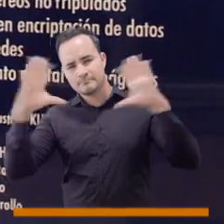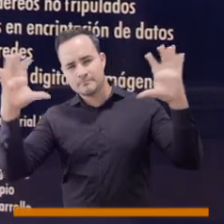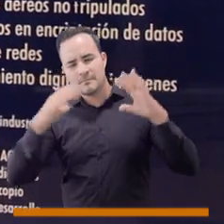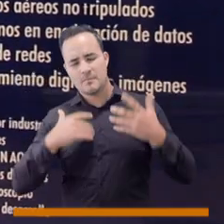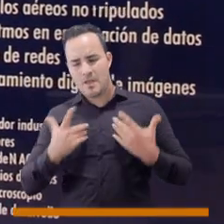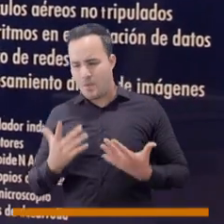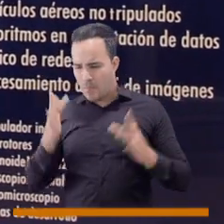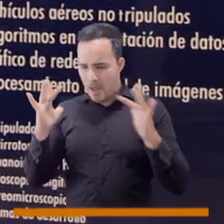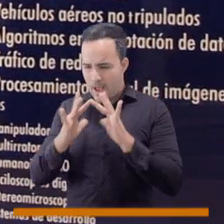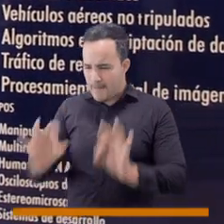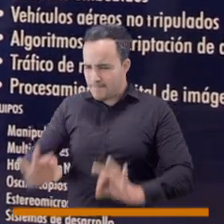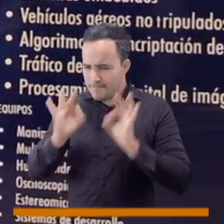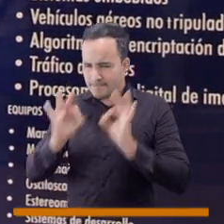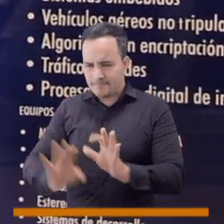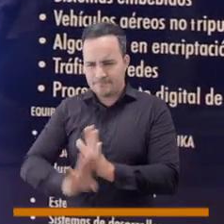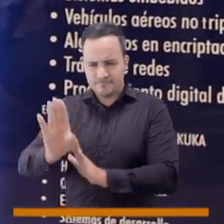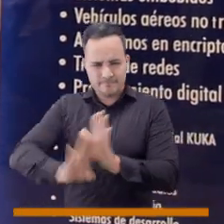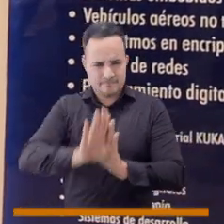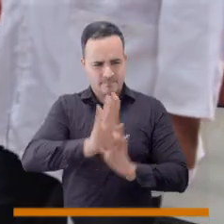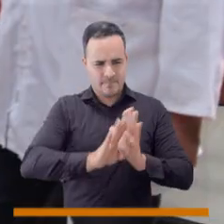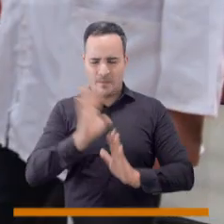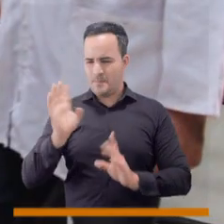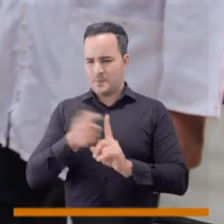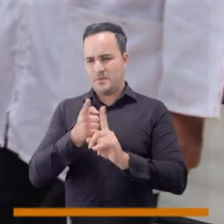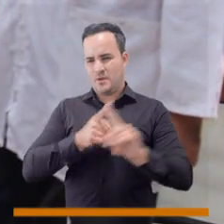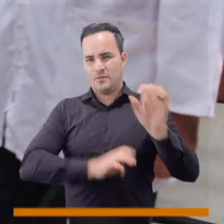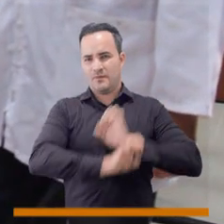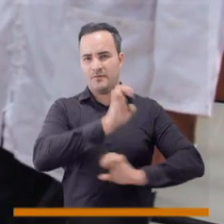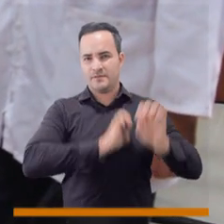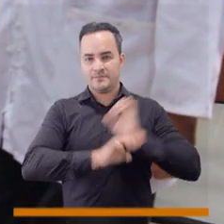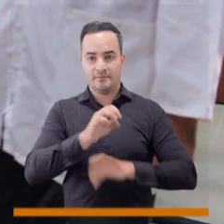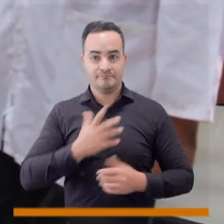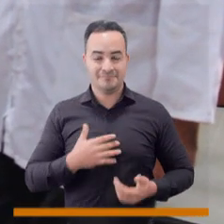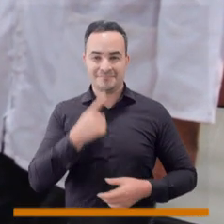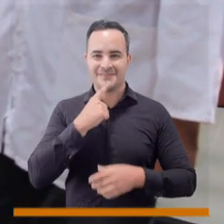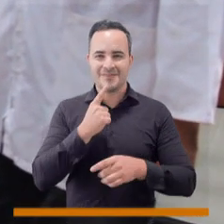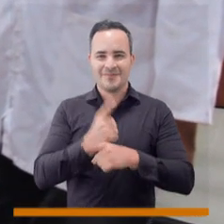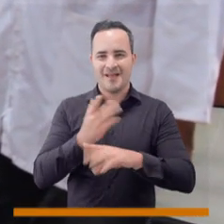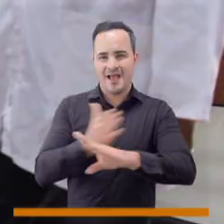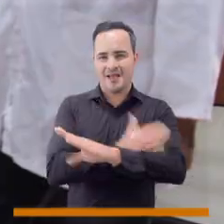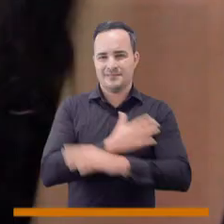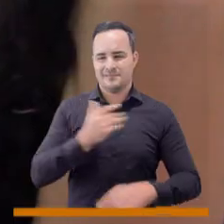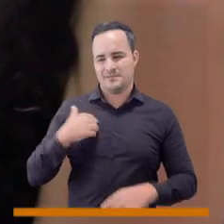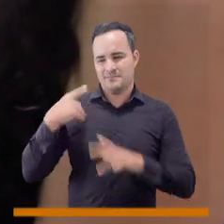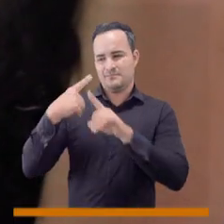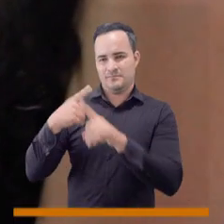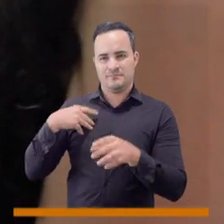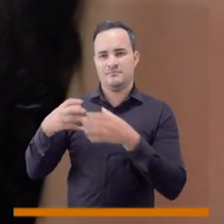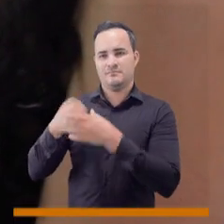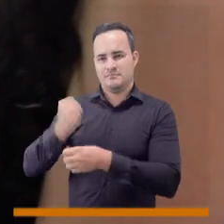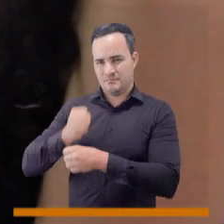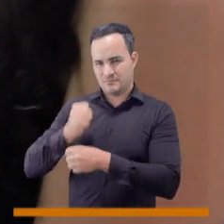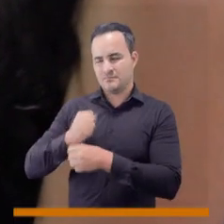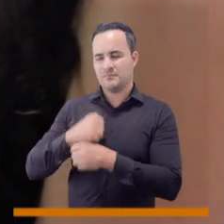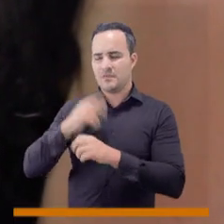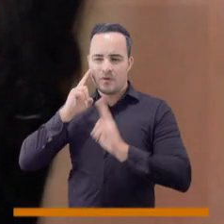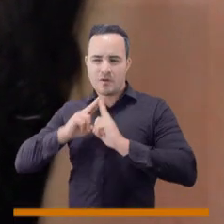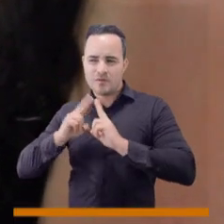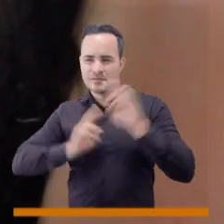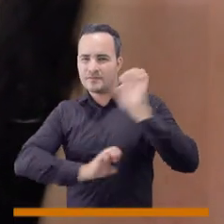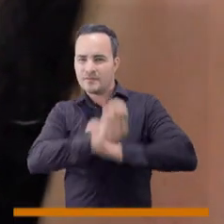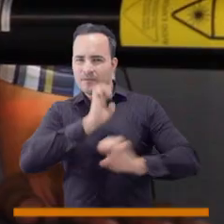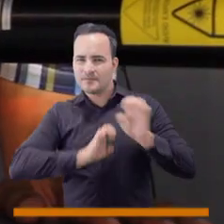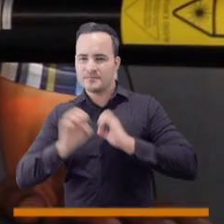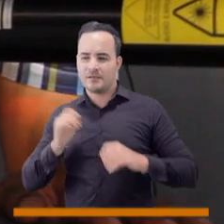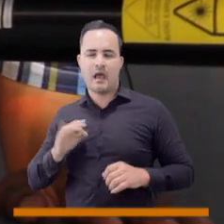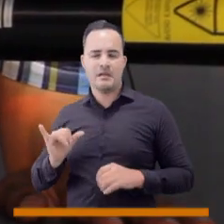tecnología con los desarrollos óptimos del sector defensa. Usted muy bien lo dijo, yo tuve la oportunidad de estar en el sector defensa y conocí